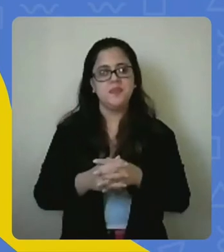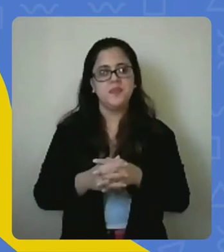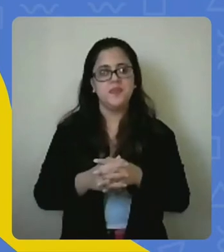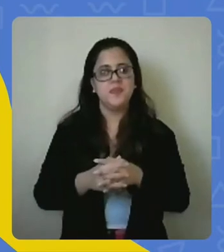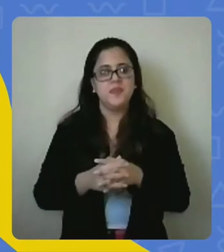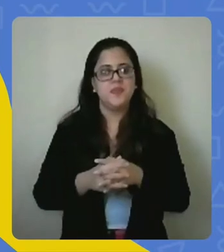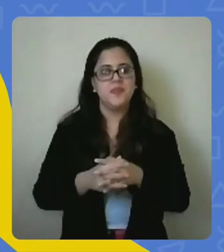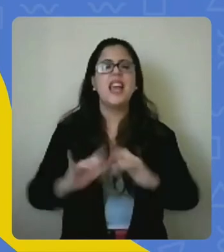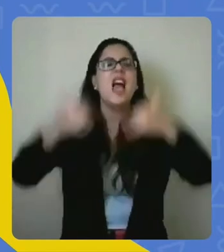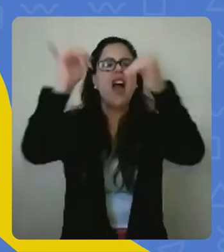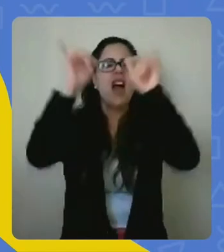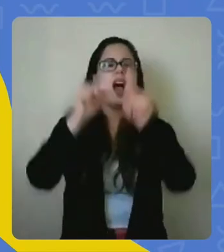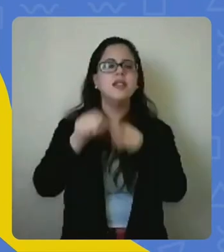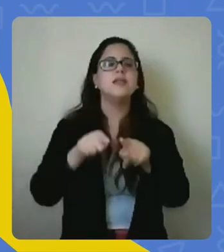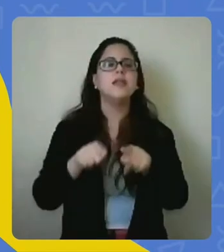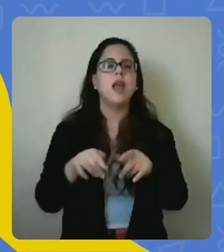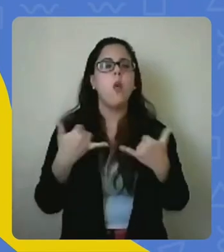del juego?